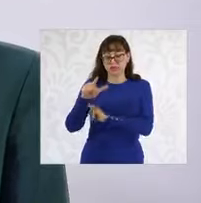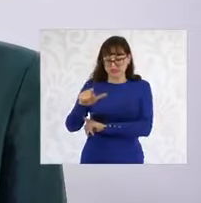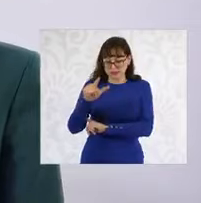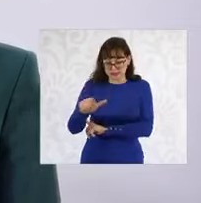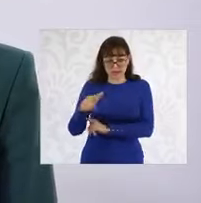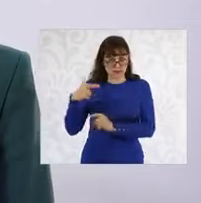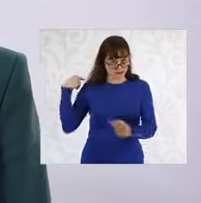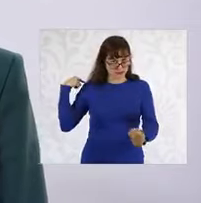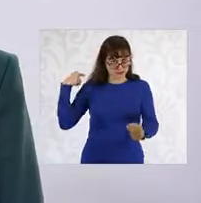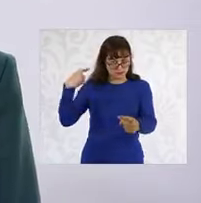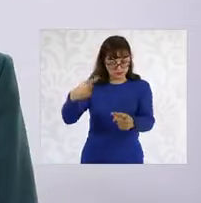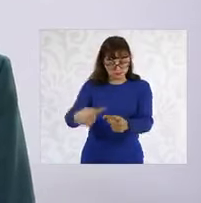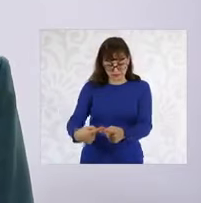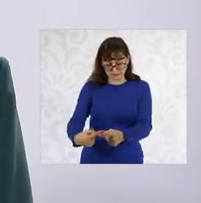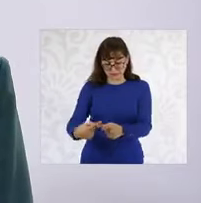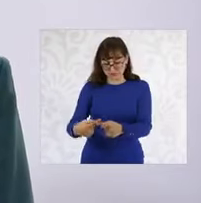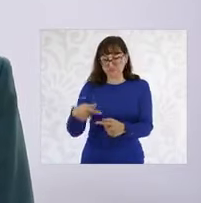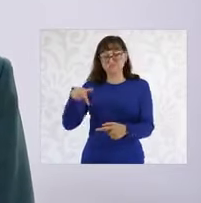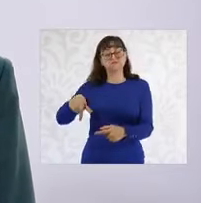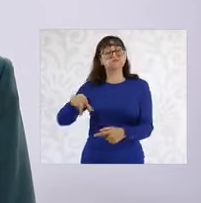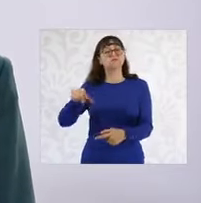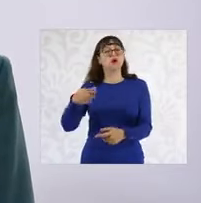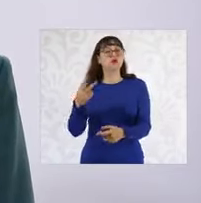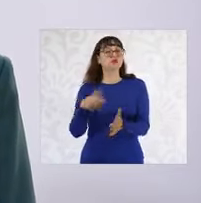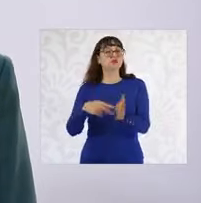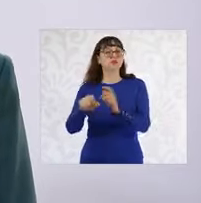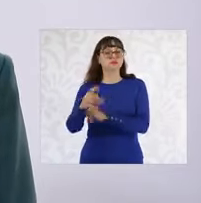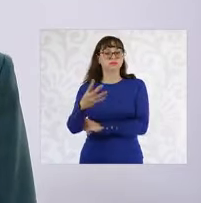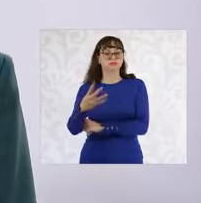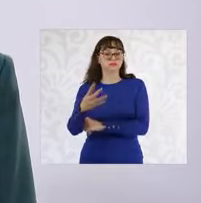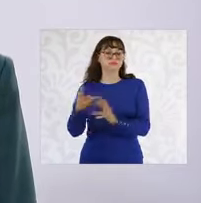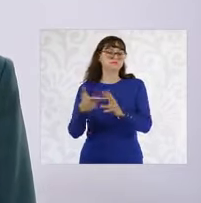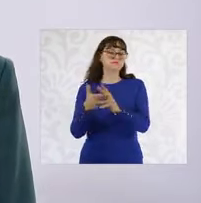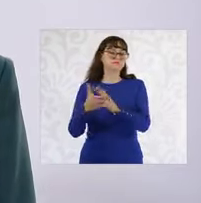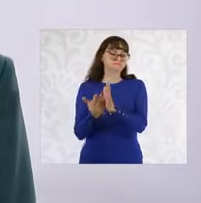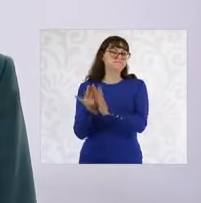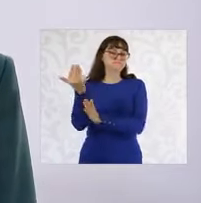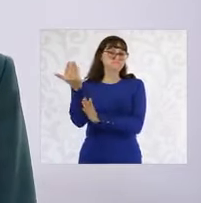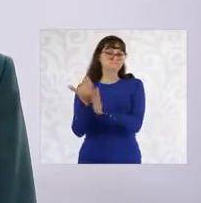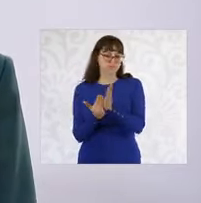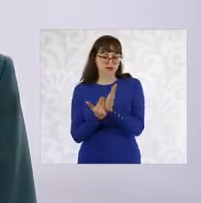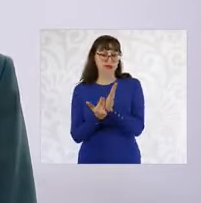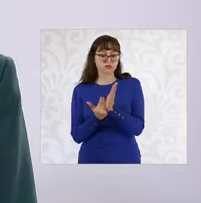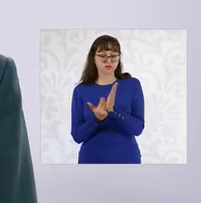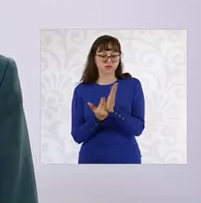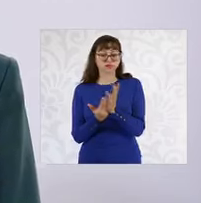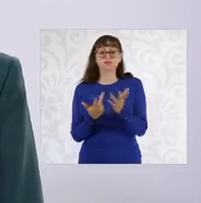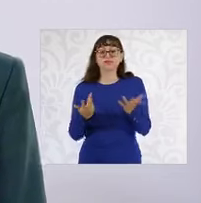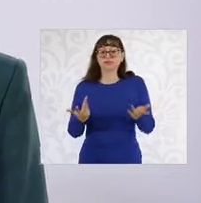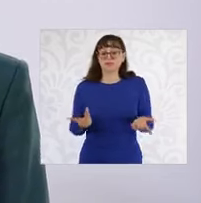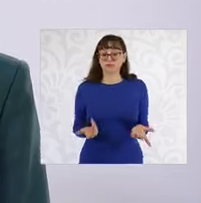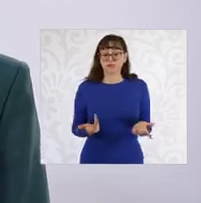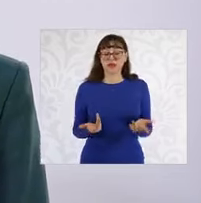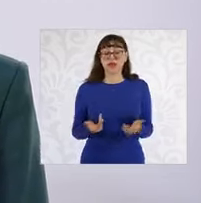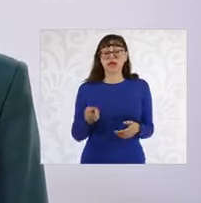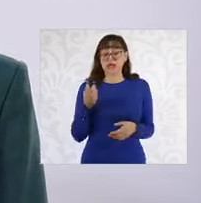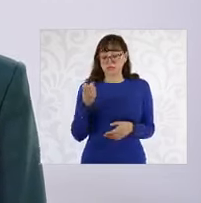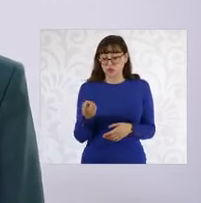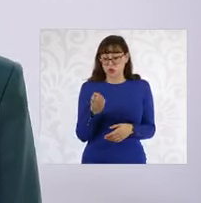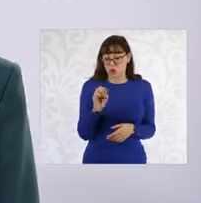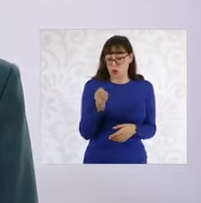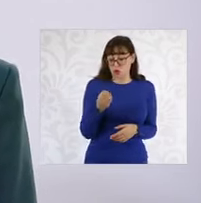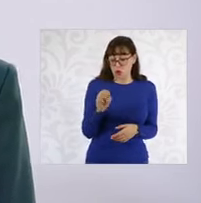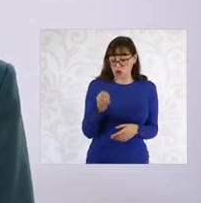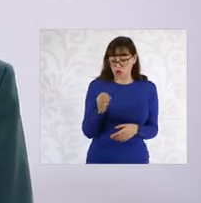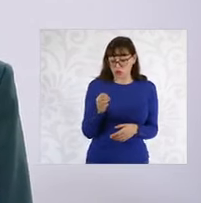Es importante recalcar que los datos de octubre, insisto, son preliminares, dado que es información que